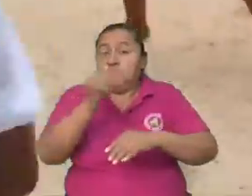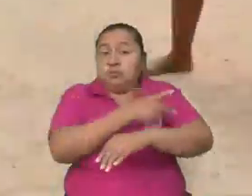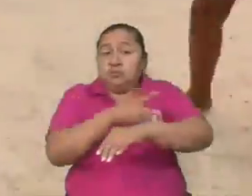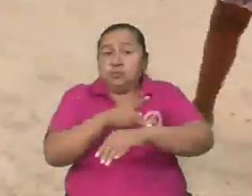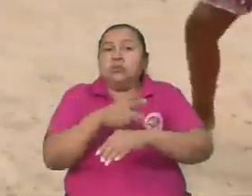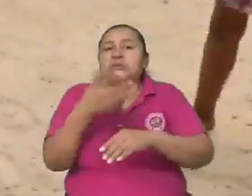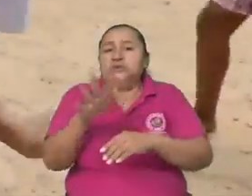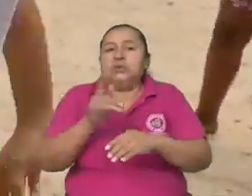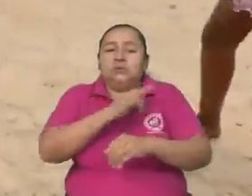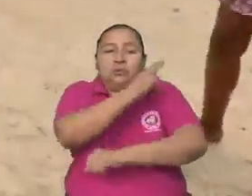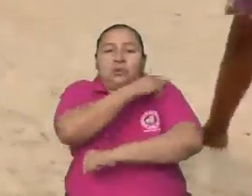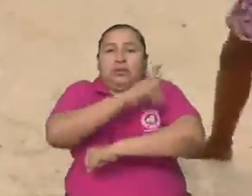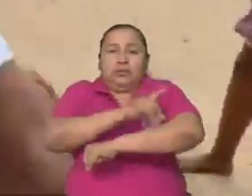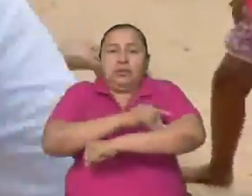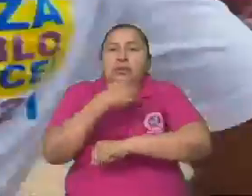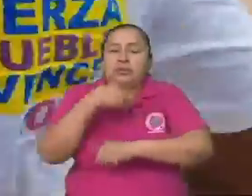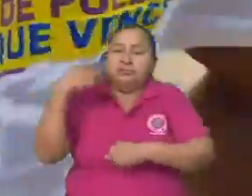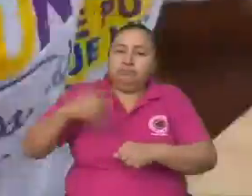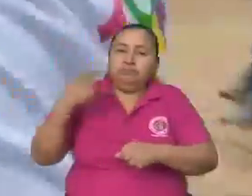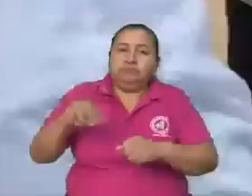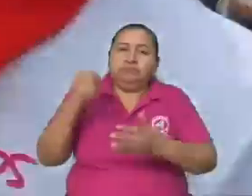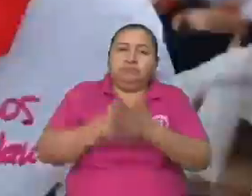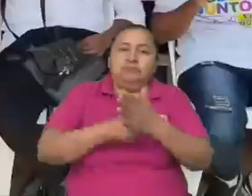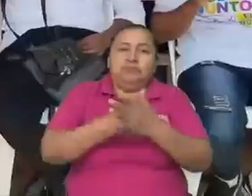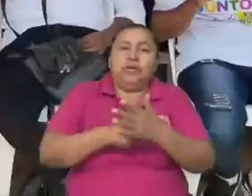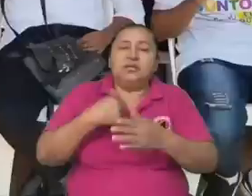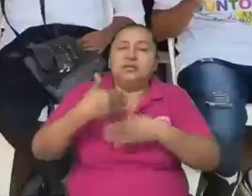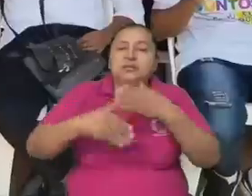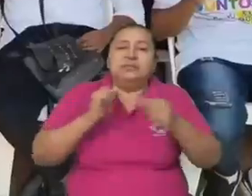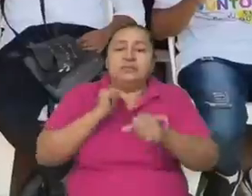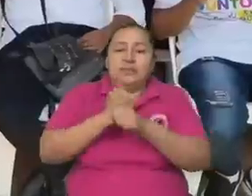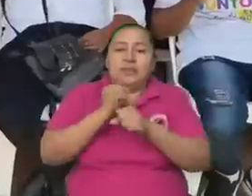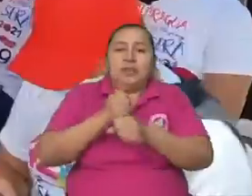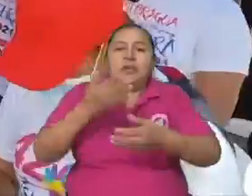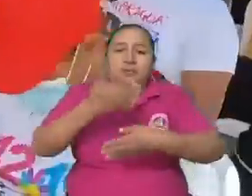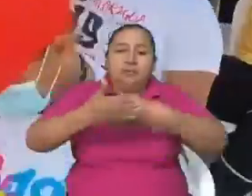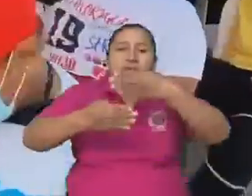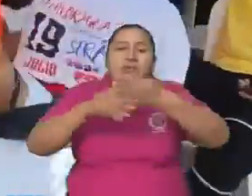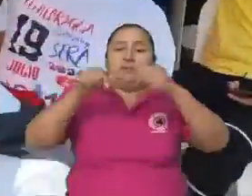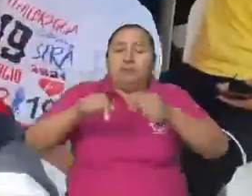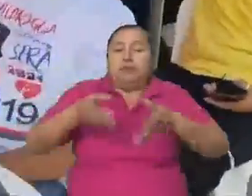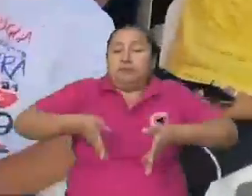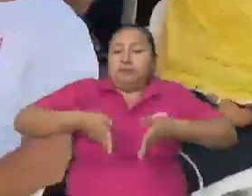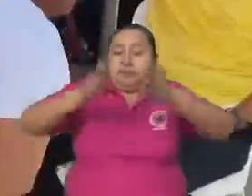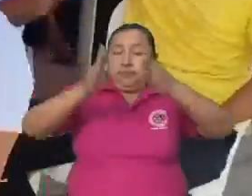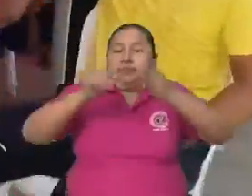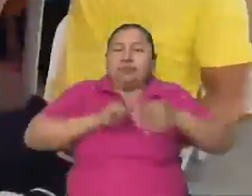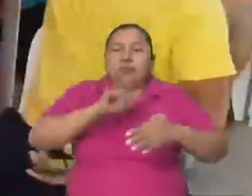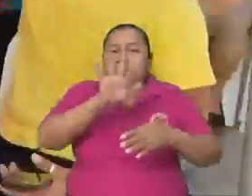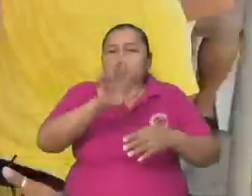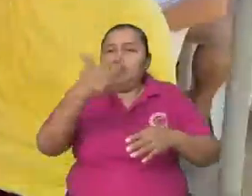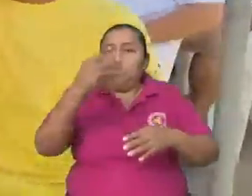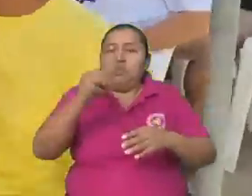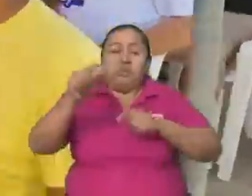el comandante Daniel ha hecho el esfuerzo de construir una carretera de casi 590